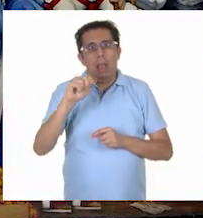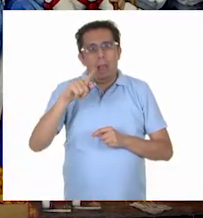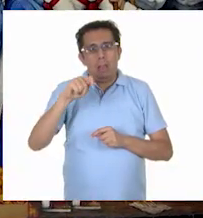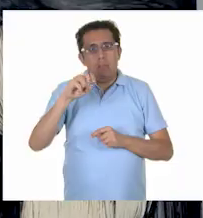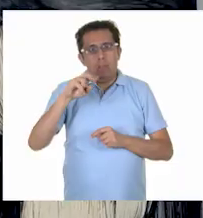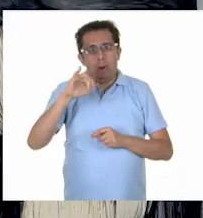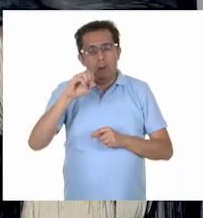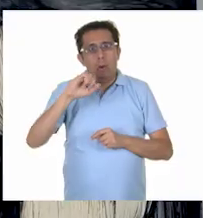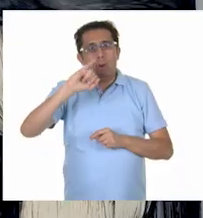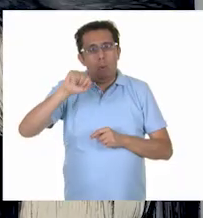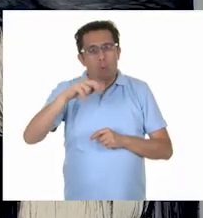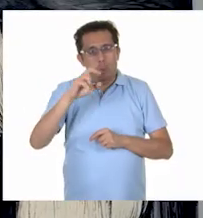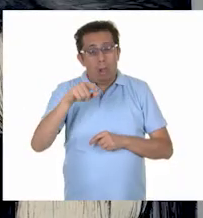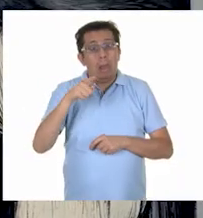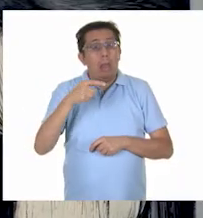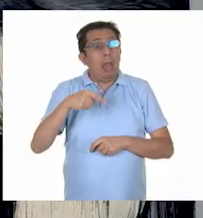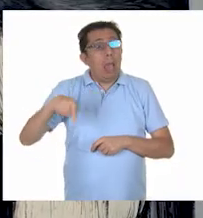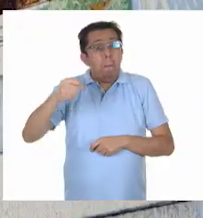Nuevo Mundo.